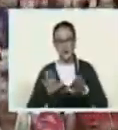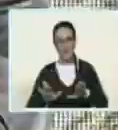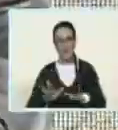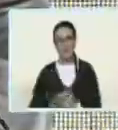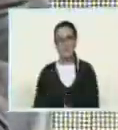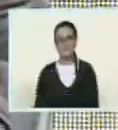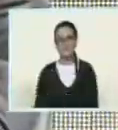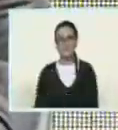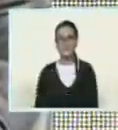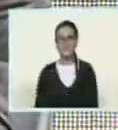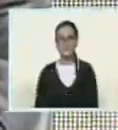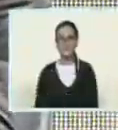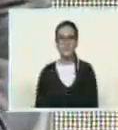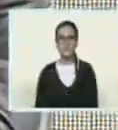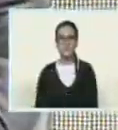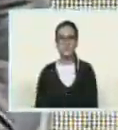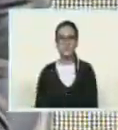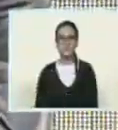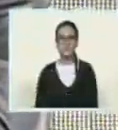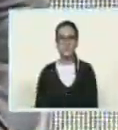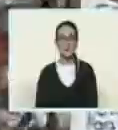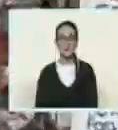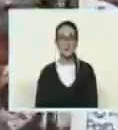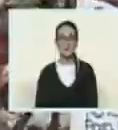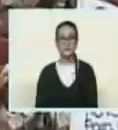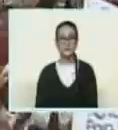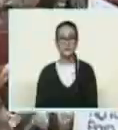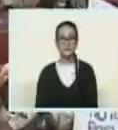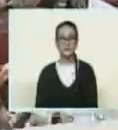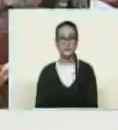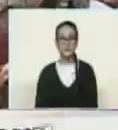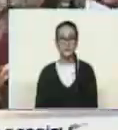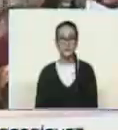Así es que se gobierna.